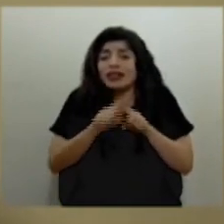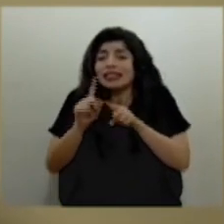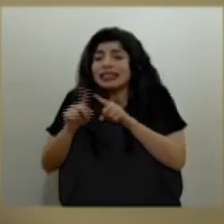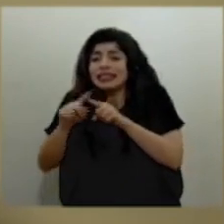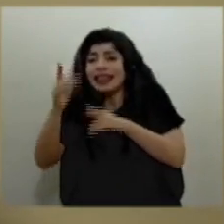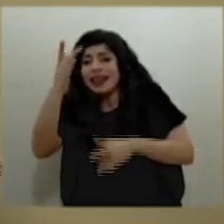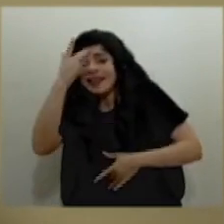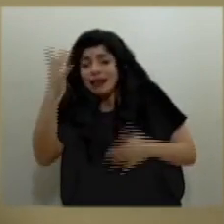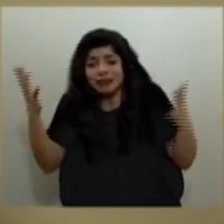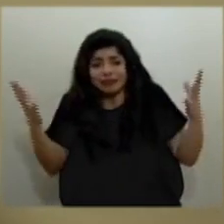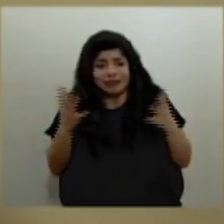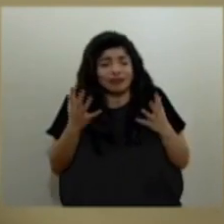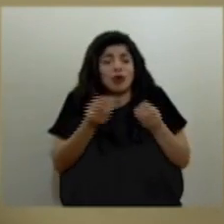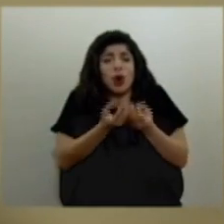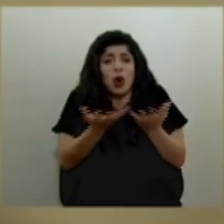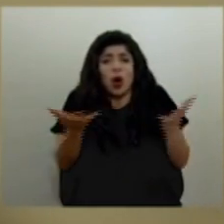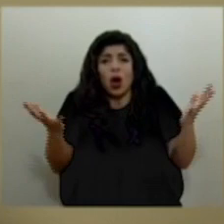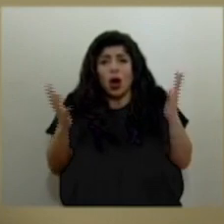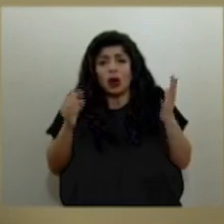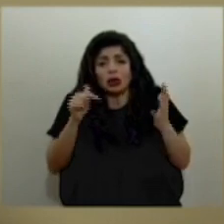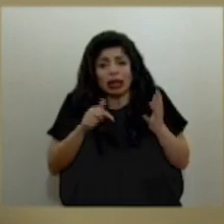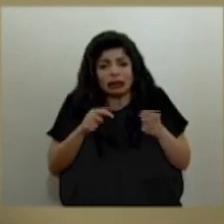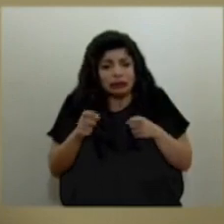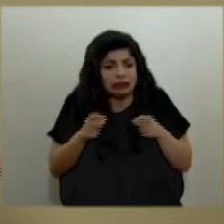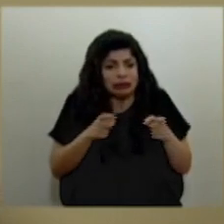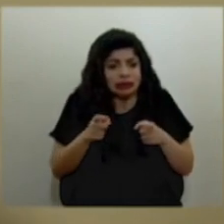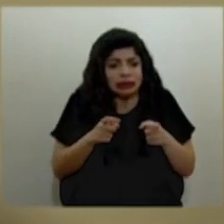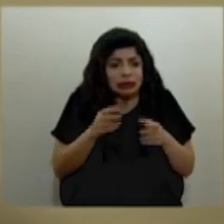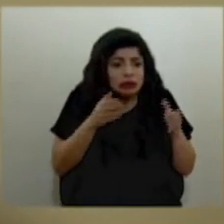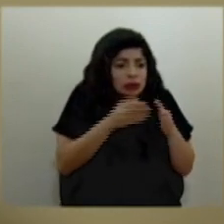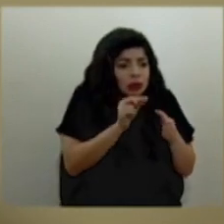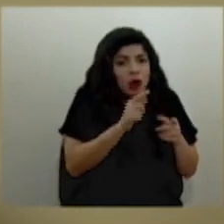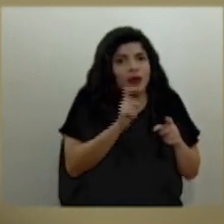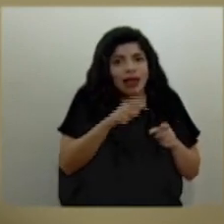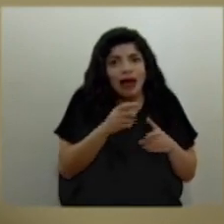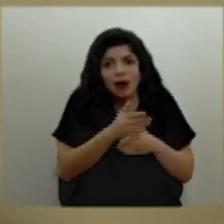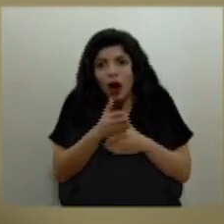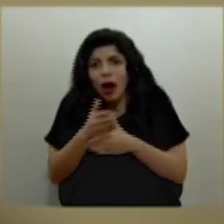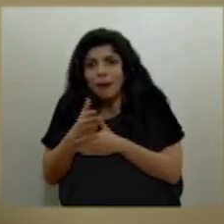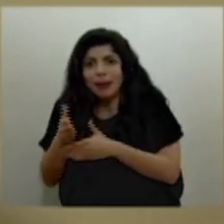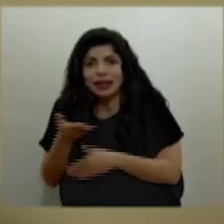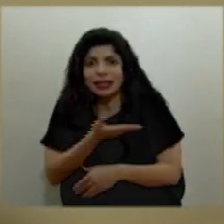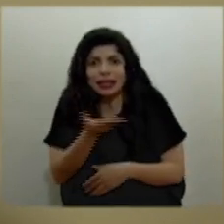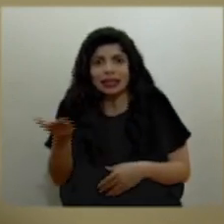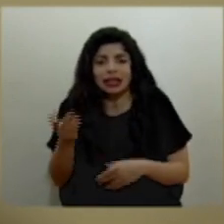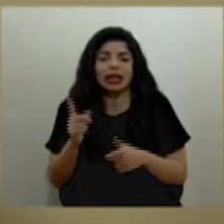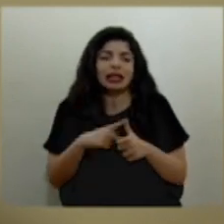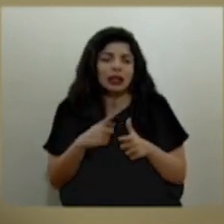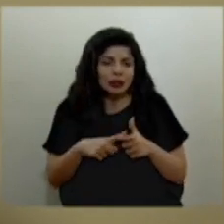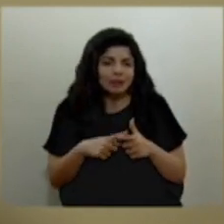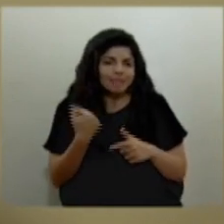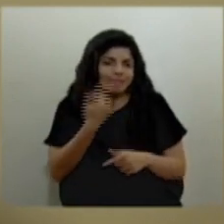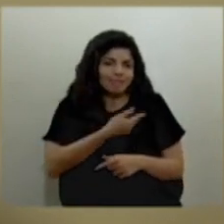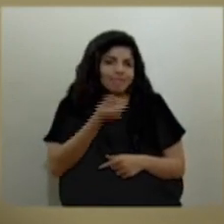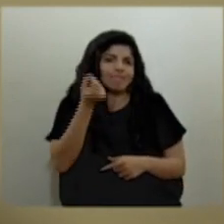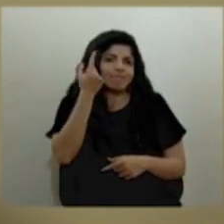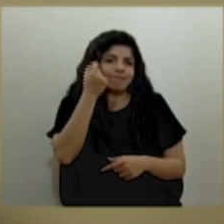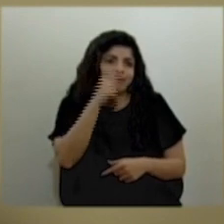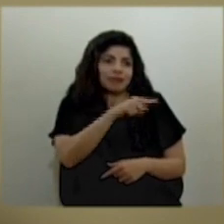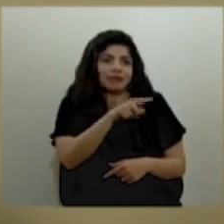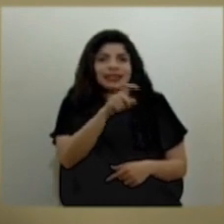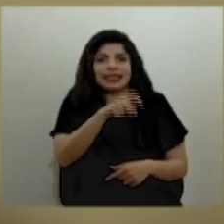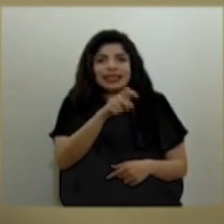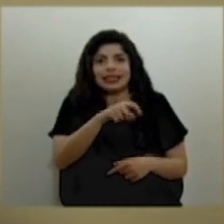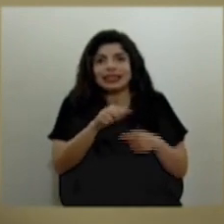final todo se comparte, ¿verdad?, y no son recursos tan exclusivos, sino que son compartidos. Entonces, en eso, pues, entendemos, claro, que la necesidad